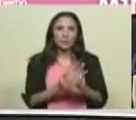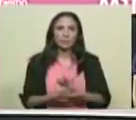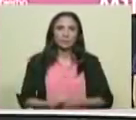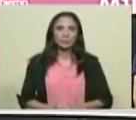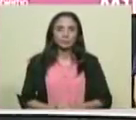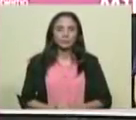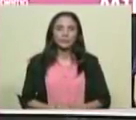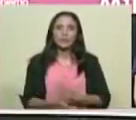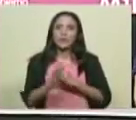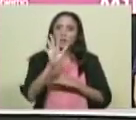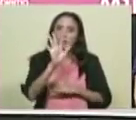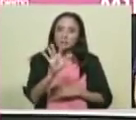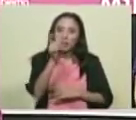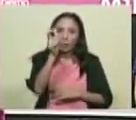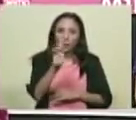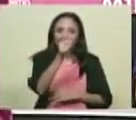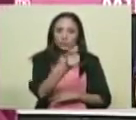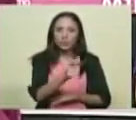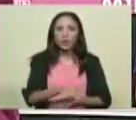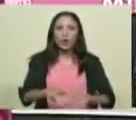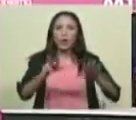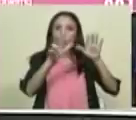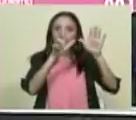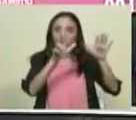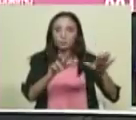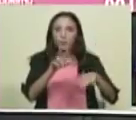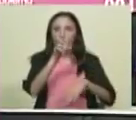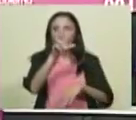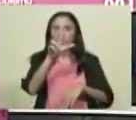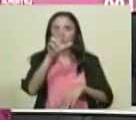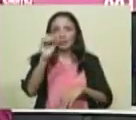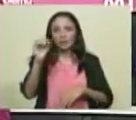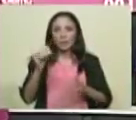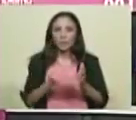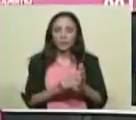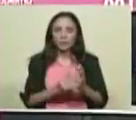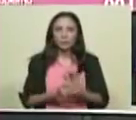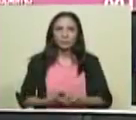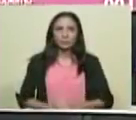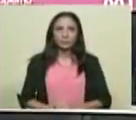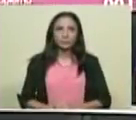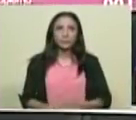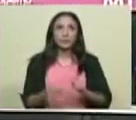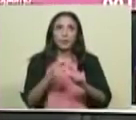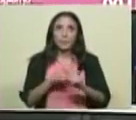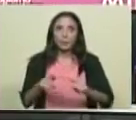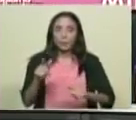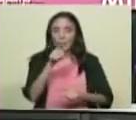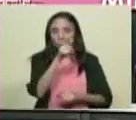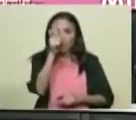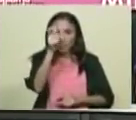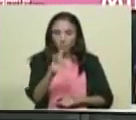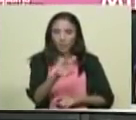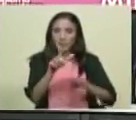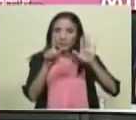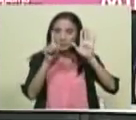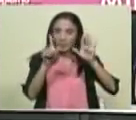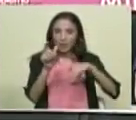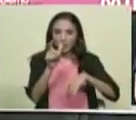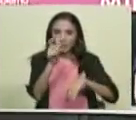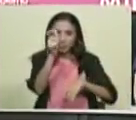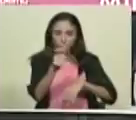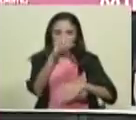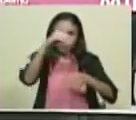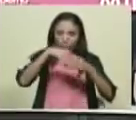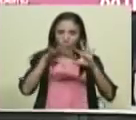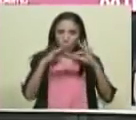5 miembros, 830 mil bolívares. Y como Marvis tiene 6 miembros en su familia, con